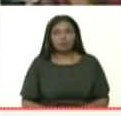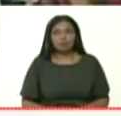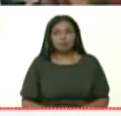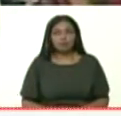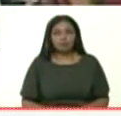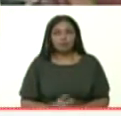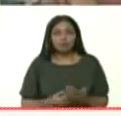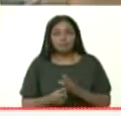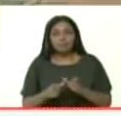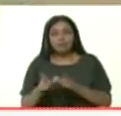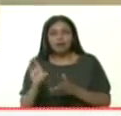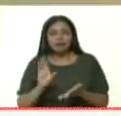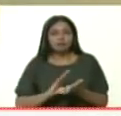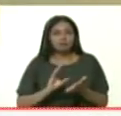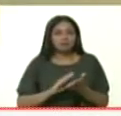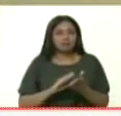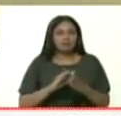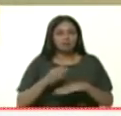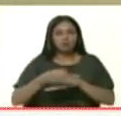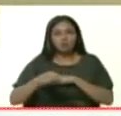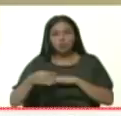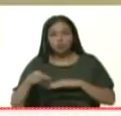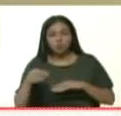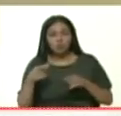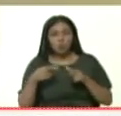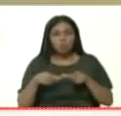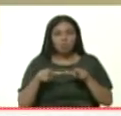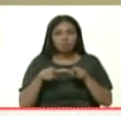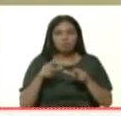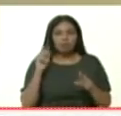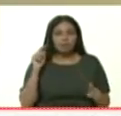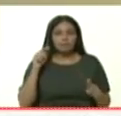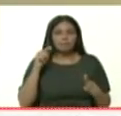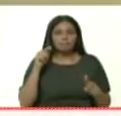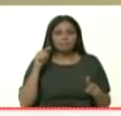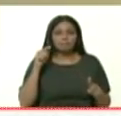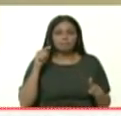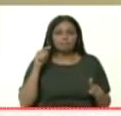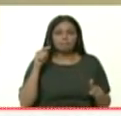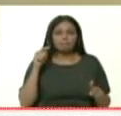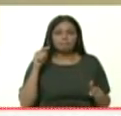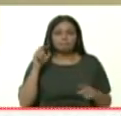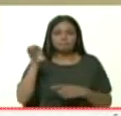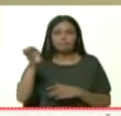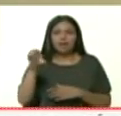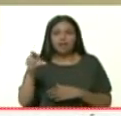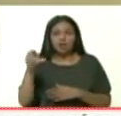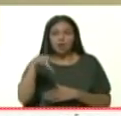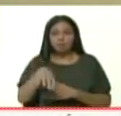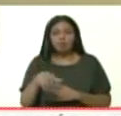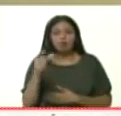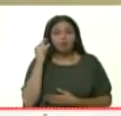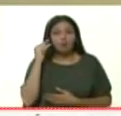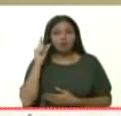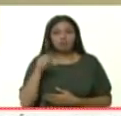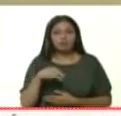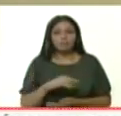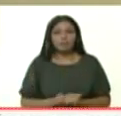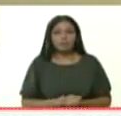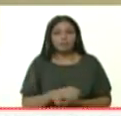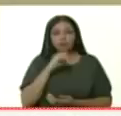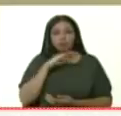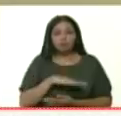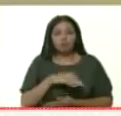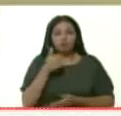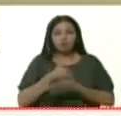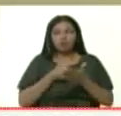más hacia el centro oriente del país, en un estado de mujeres históricamente